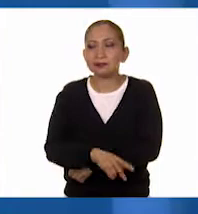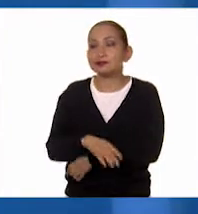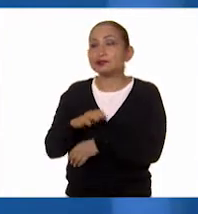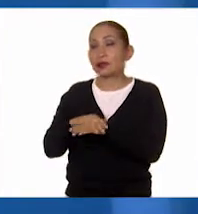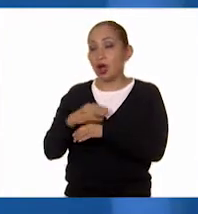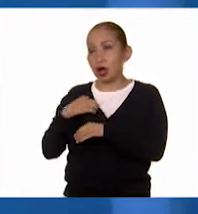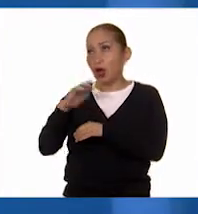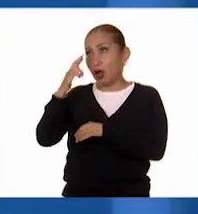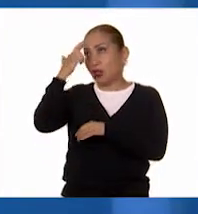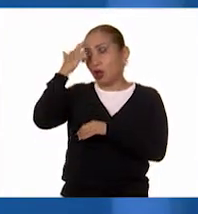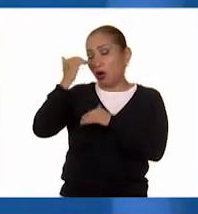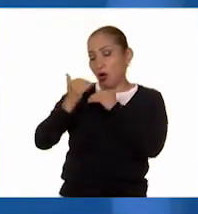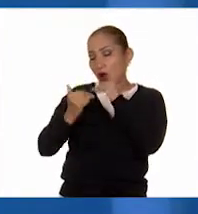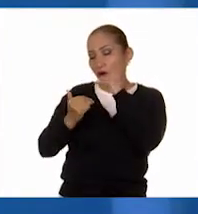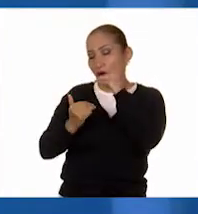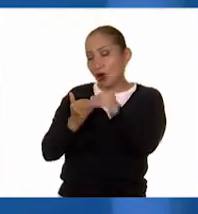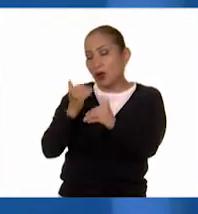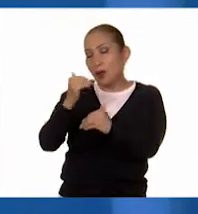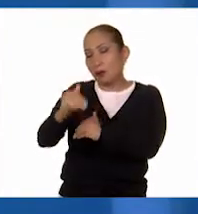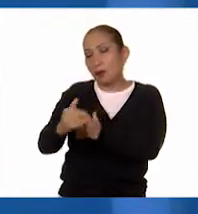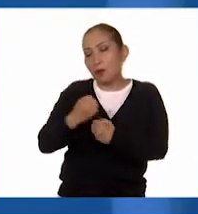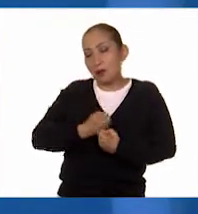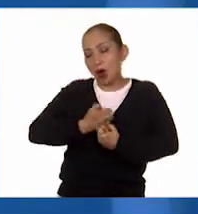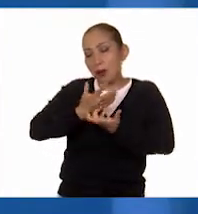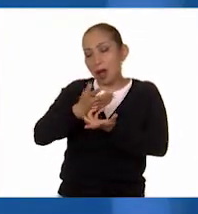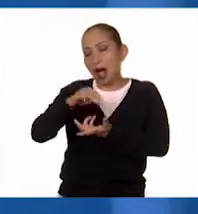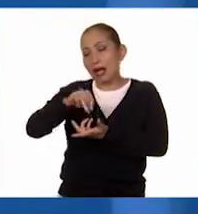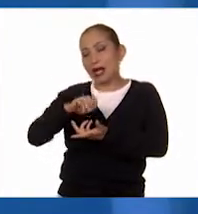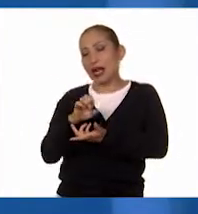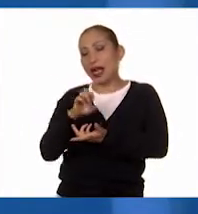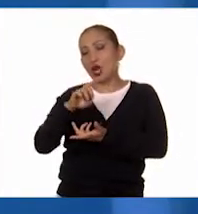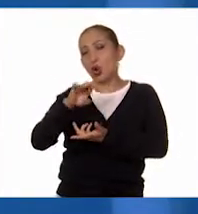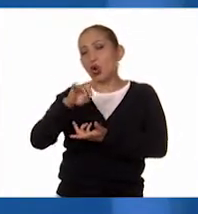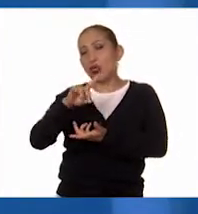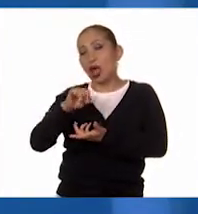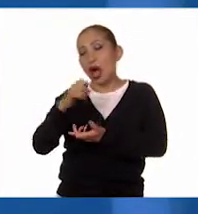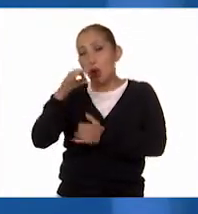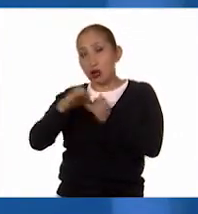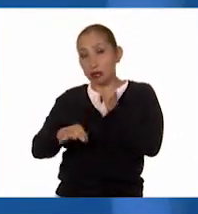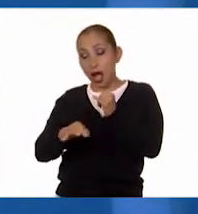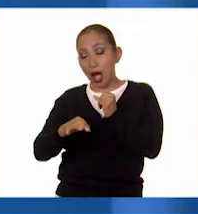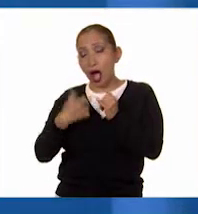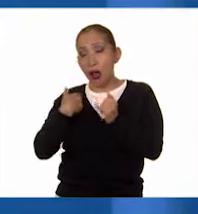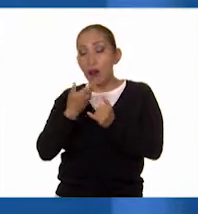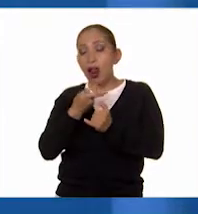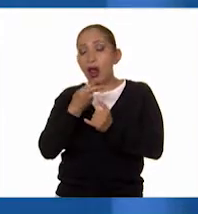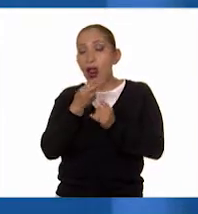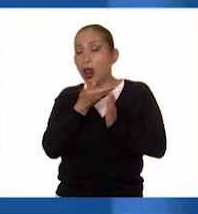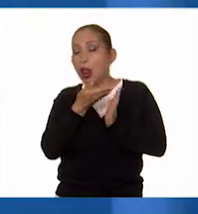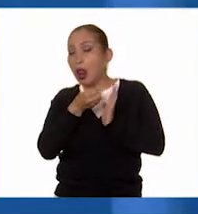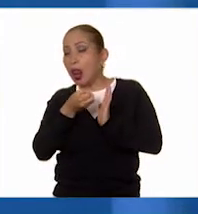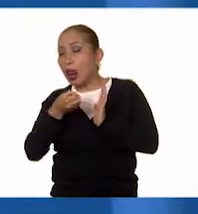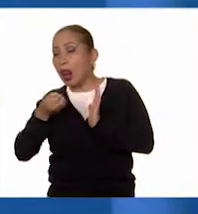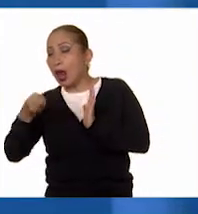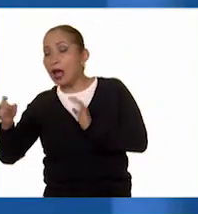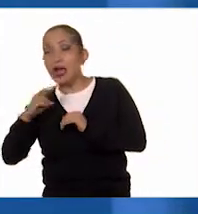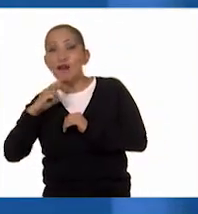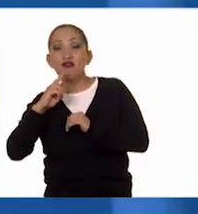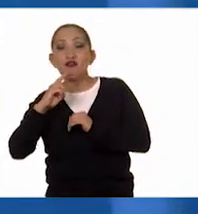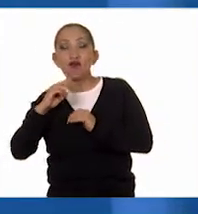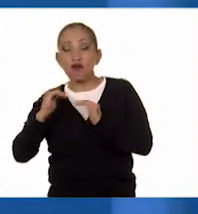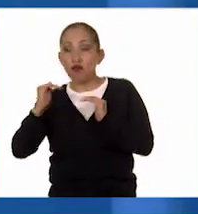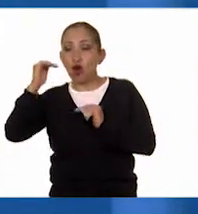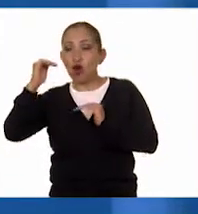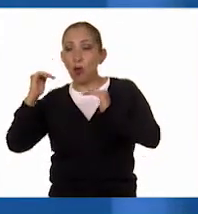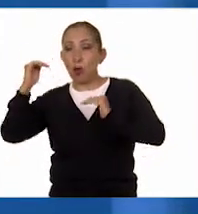particular recuerdo el ritmo de los poemas de Neruda. Respecto a los dos últimos conceptos, que son fluidez y volumen, creo que son los más sencillos para